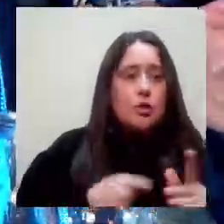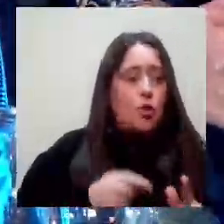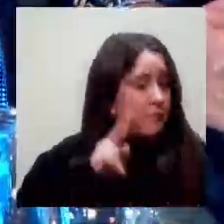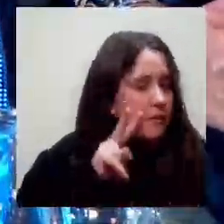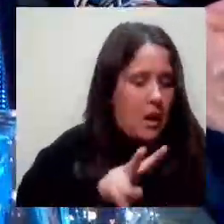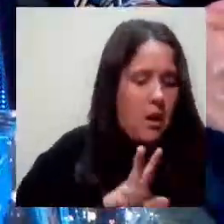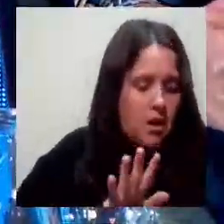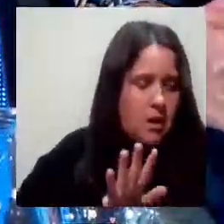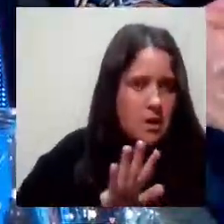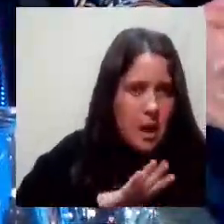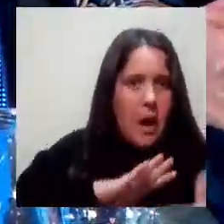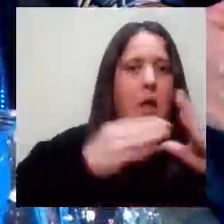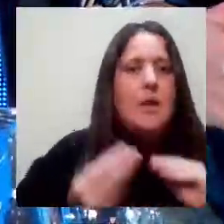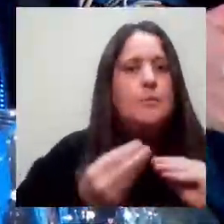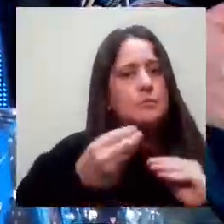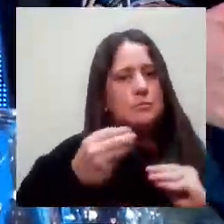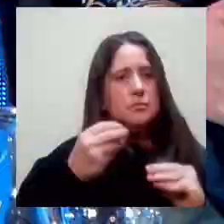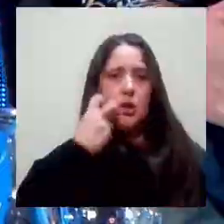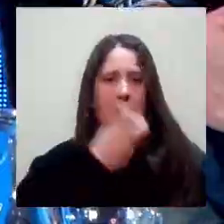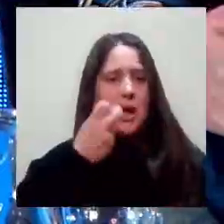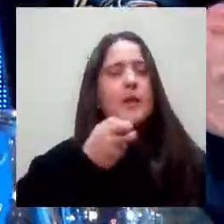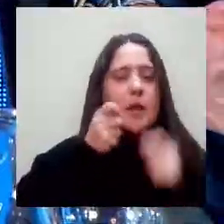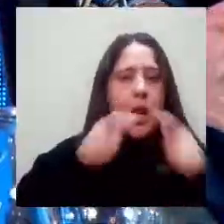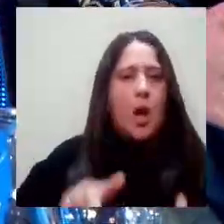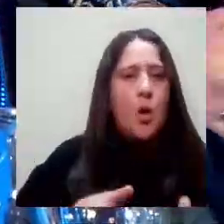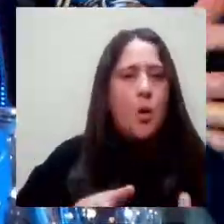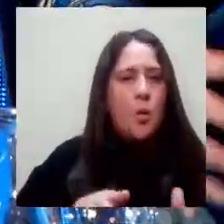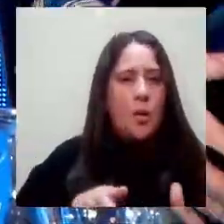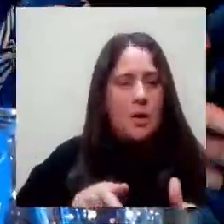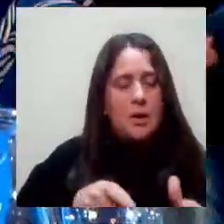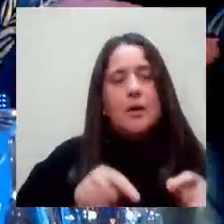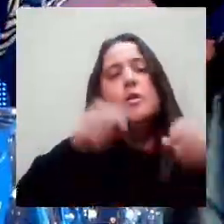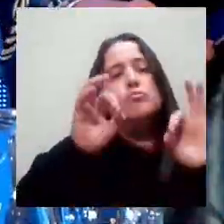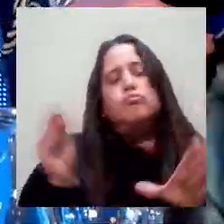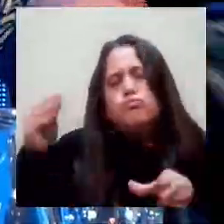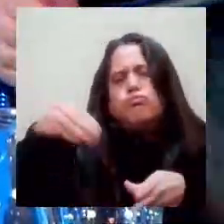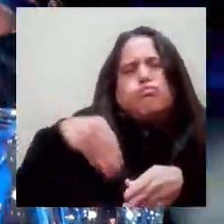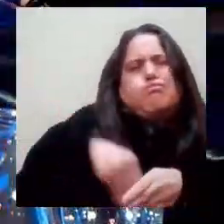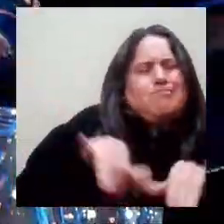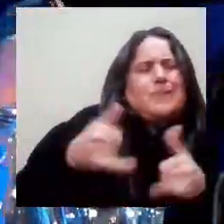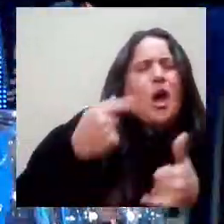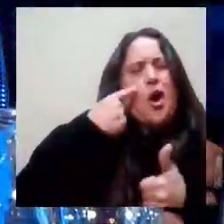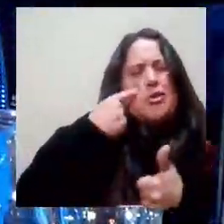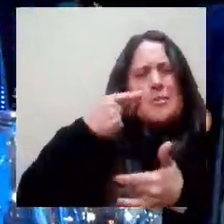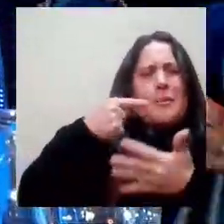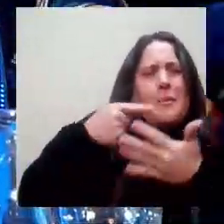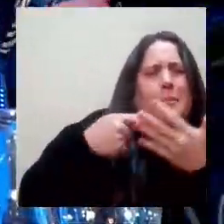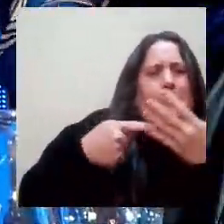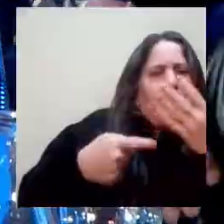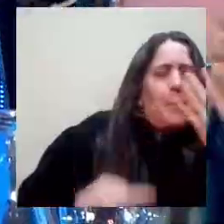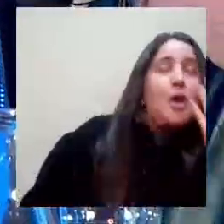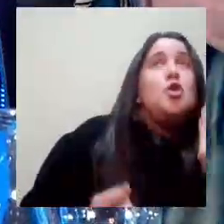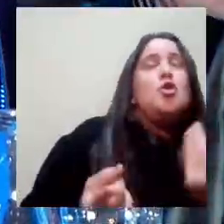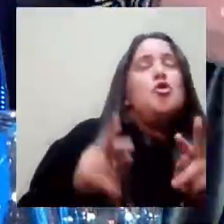se transforma en oralidad y en lengua y en todo el bagaje que yo tenga y que ojalá que sea fuerte y que tenga un buen vocabulario de la